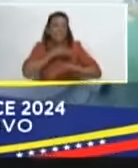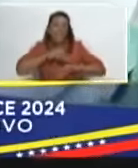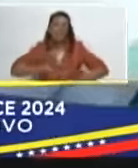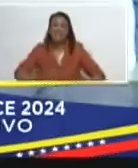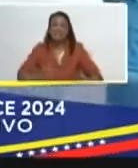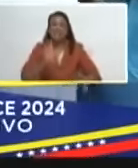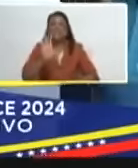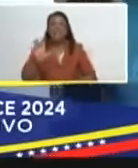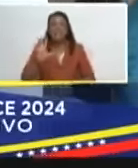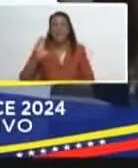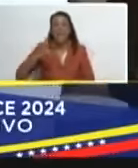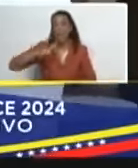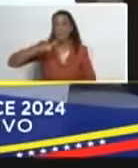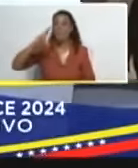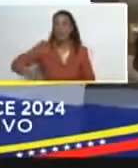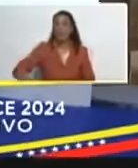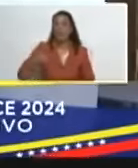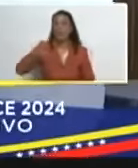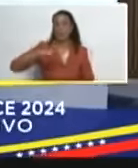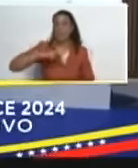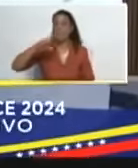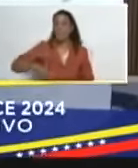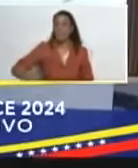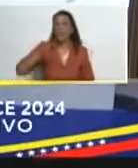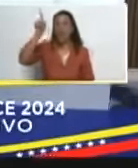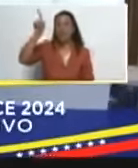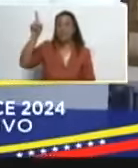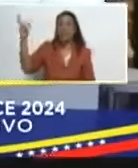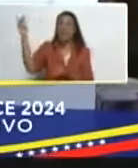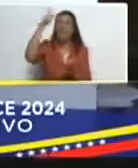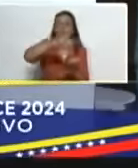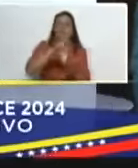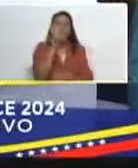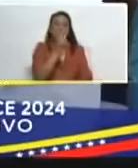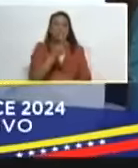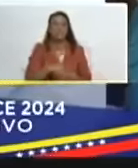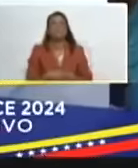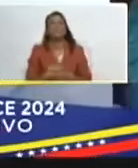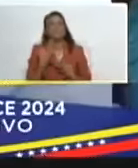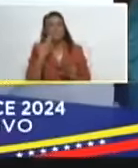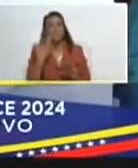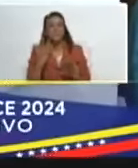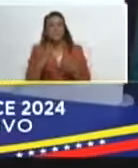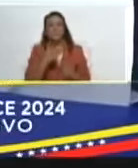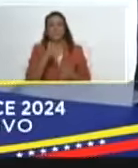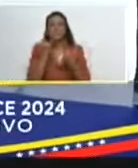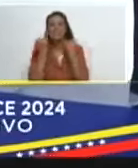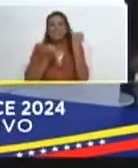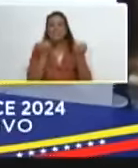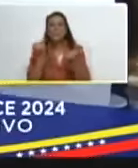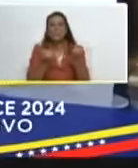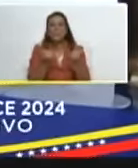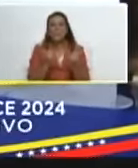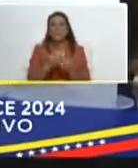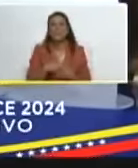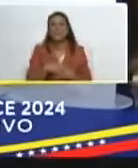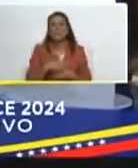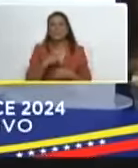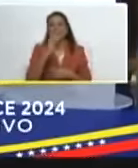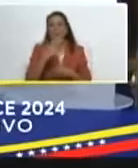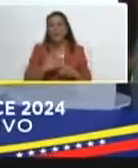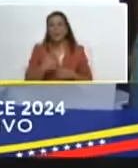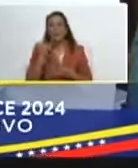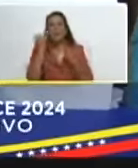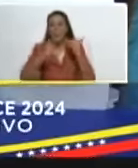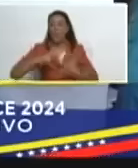¿Cómo está usted? ¿Todo bien? Todo bien. ¿Y la familia cómo está? Todo bien. ¿Trabajando? Trabajando mucho para el país. ¿Mucho